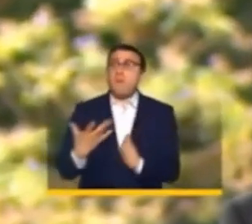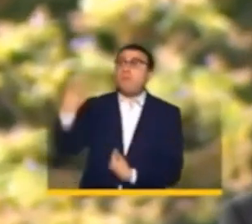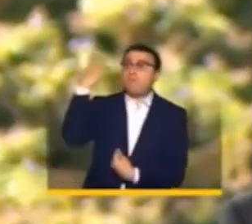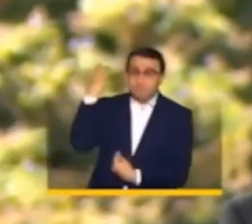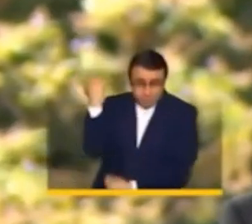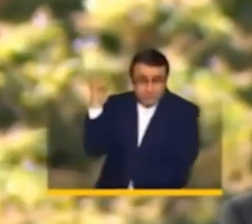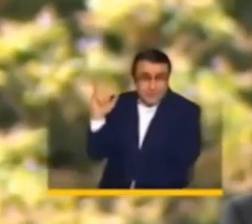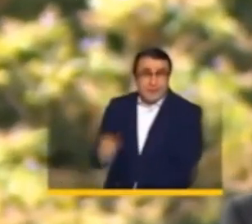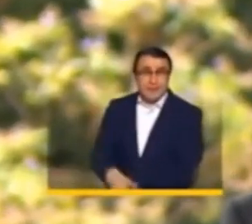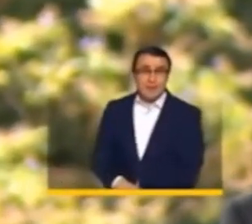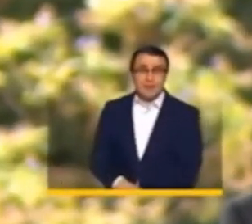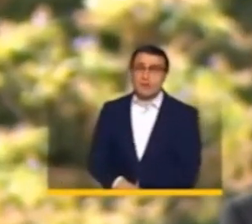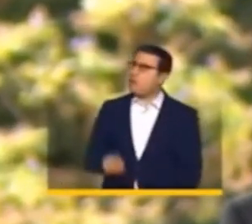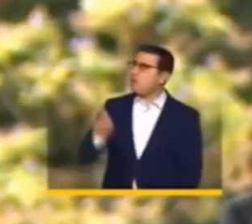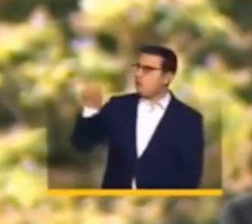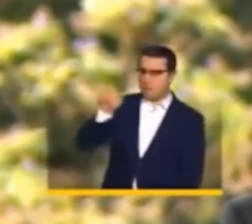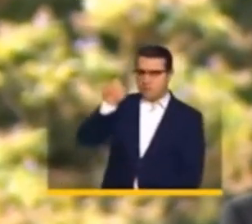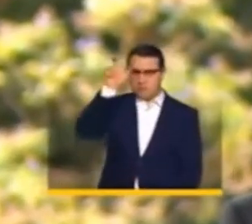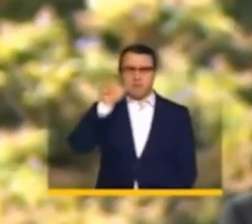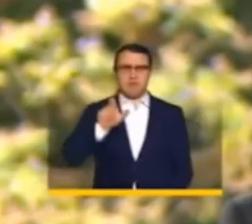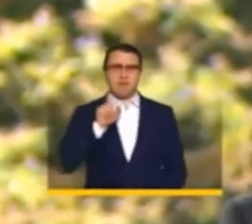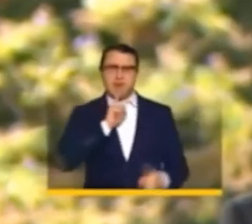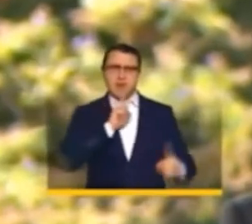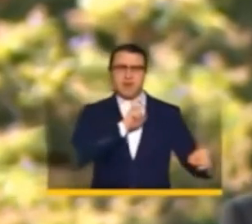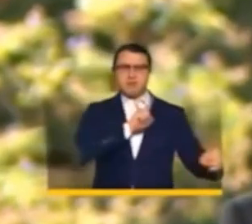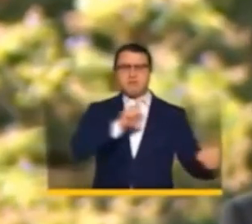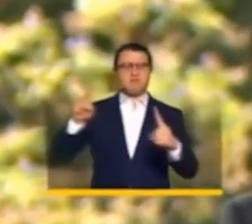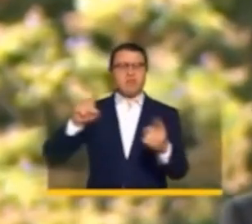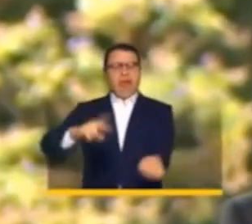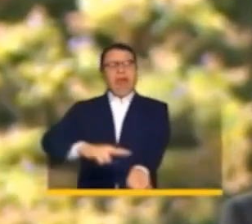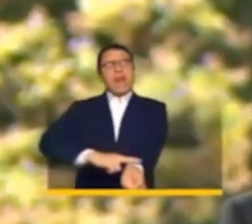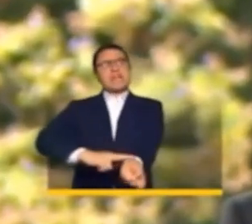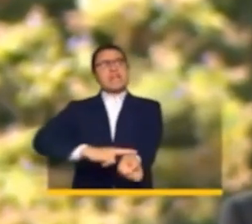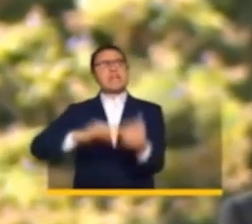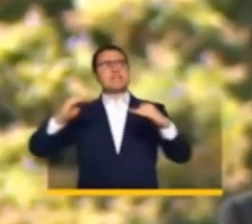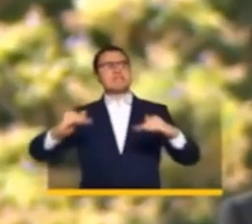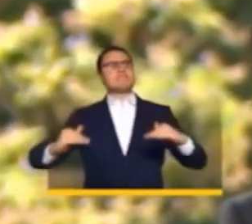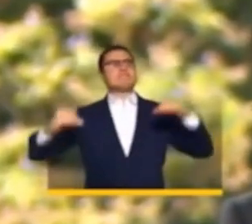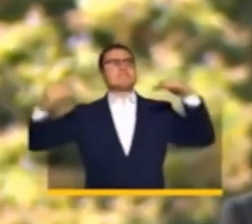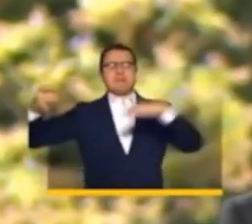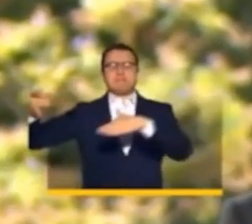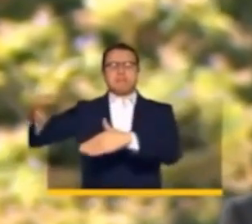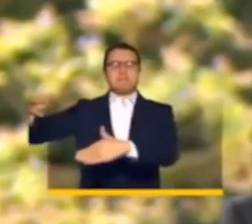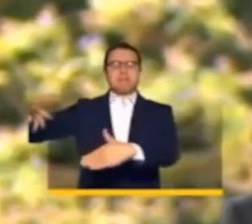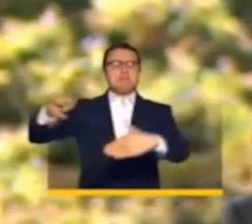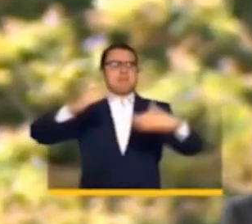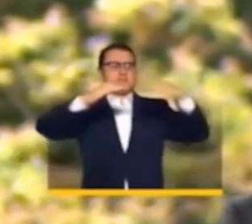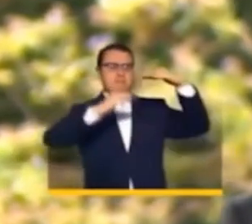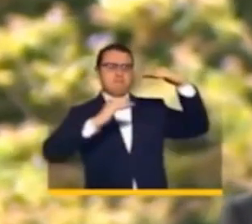¿Acaso no hubo alguien que dijo: es que hay una raza superior y las demás son inferiores?